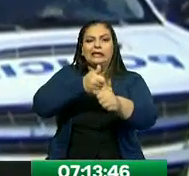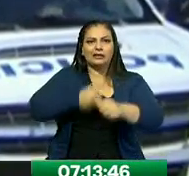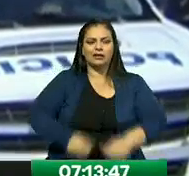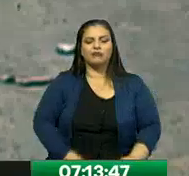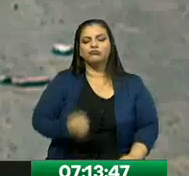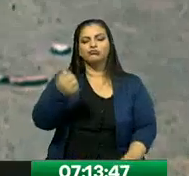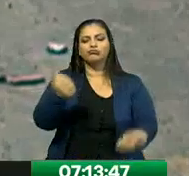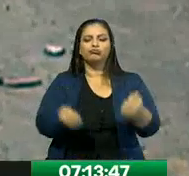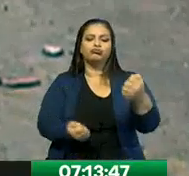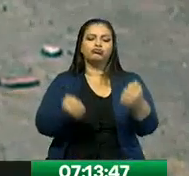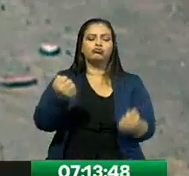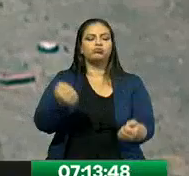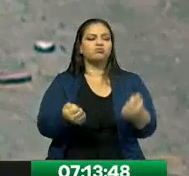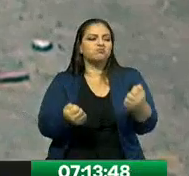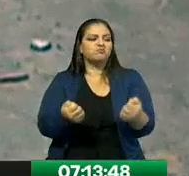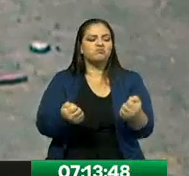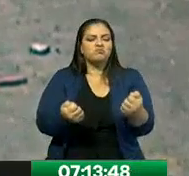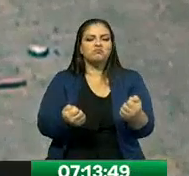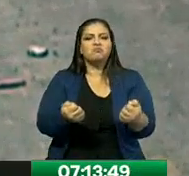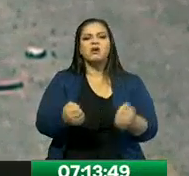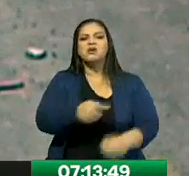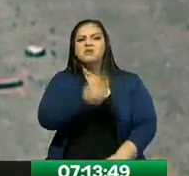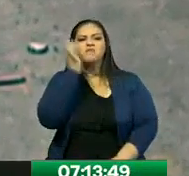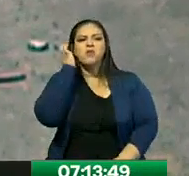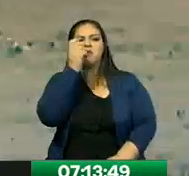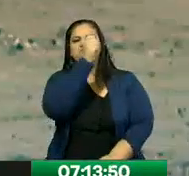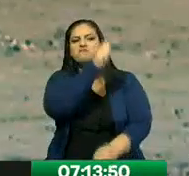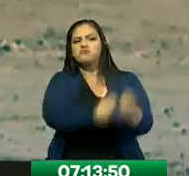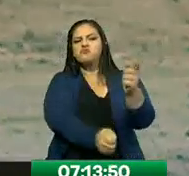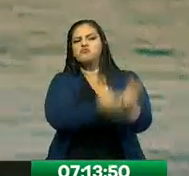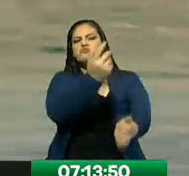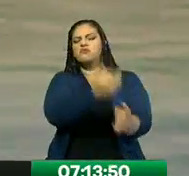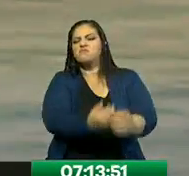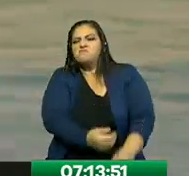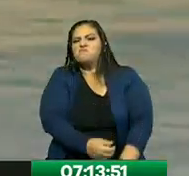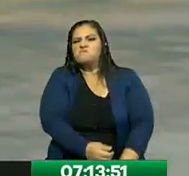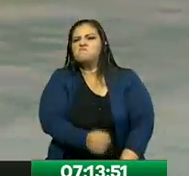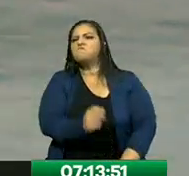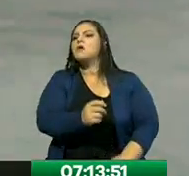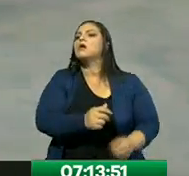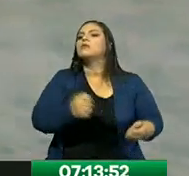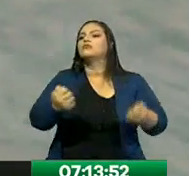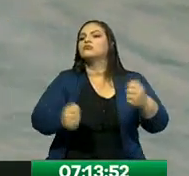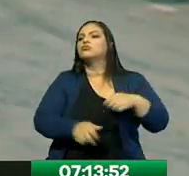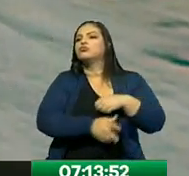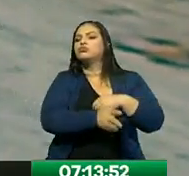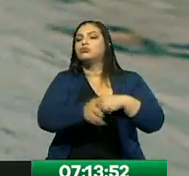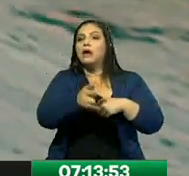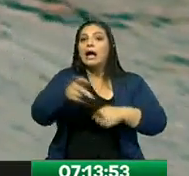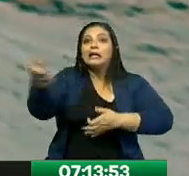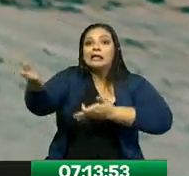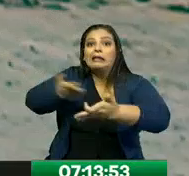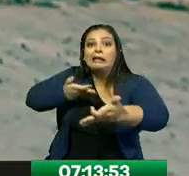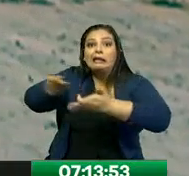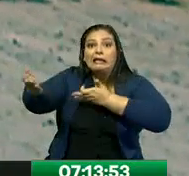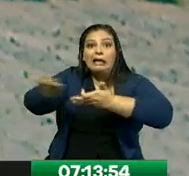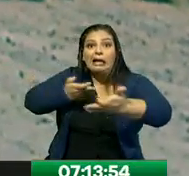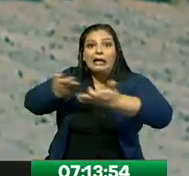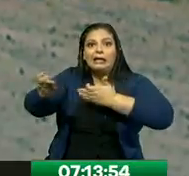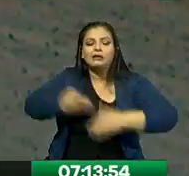la cartera de la seña de la miel teléfono celular si tenemos solamente lo que las versiones de la señora dentro de las cuales indicaba que